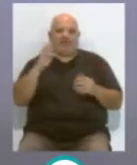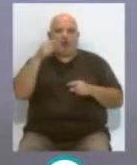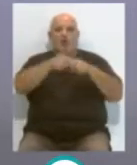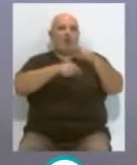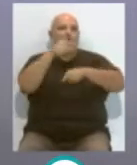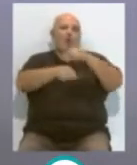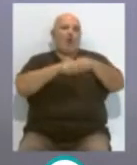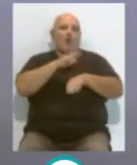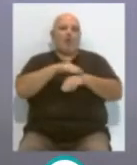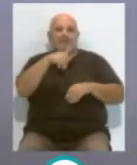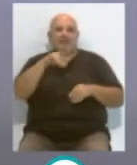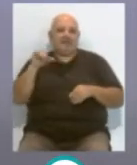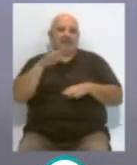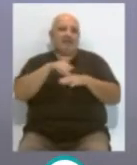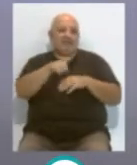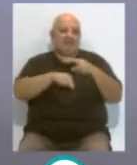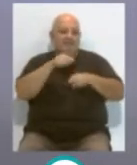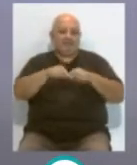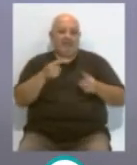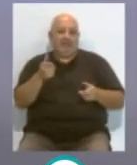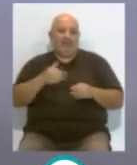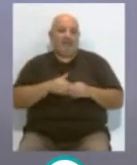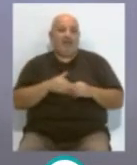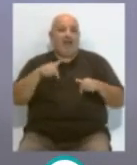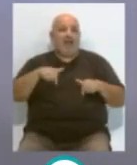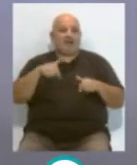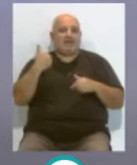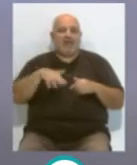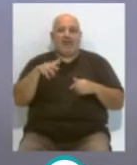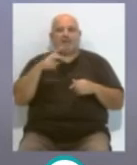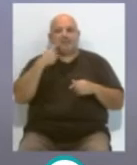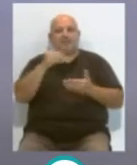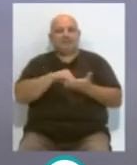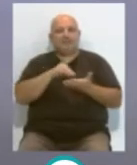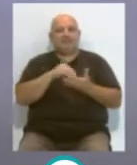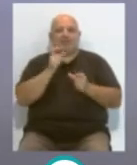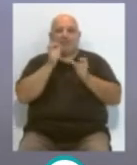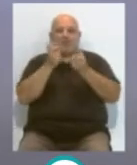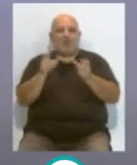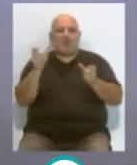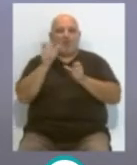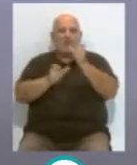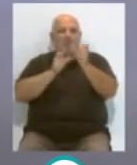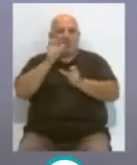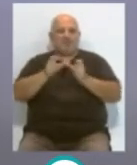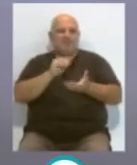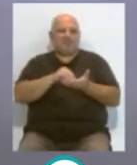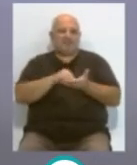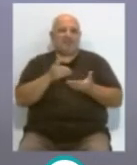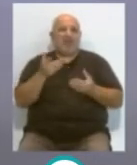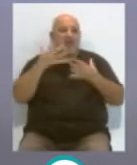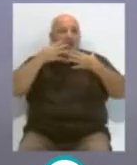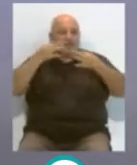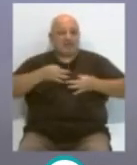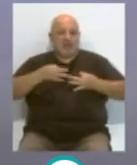atracción, va a ser el que van a estar observando todo el mundo. Y sobre todo que se le ha dicho muchas cosas a Messi, cuando